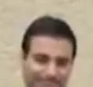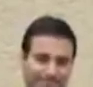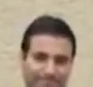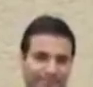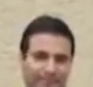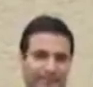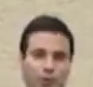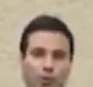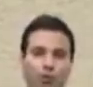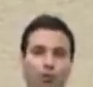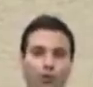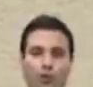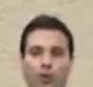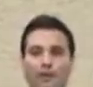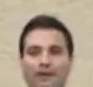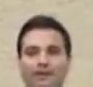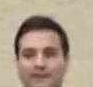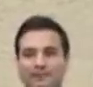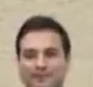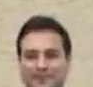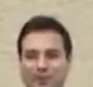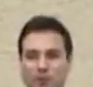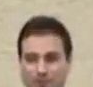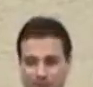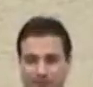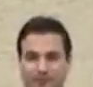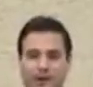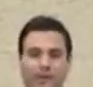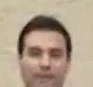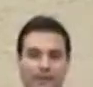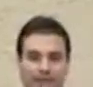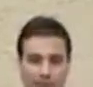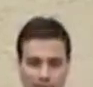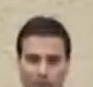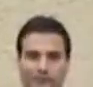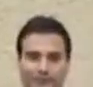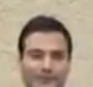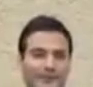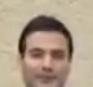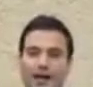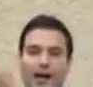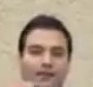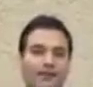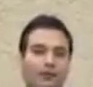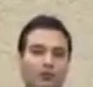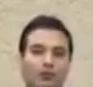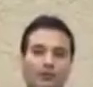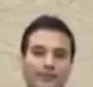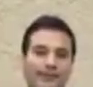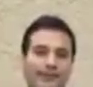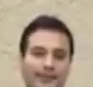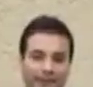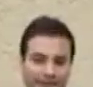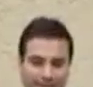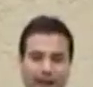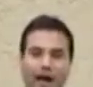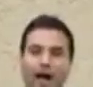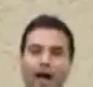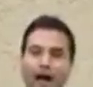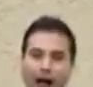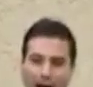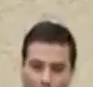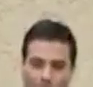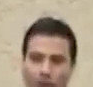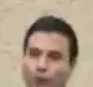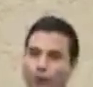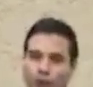han ejercido durante tantas elecciones estatales y federales. Es realmente lamentable, además viendo cómo han visto en el